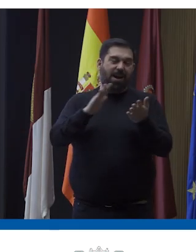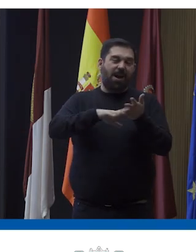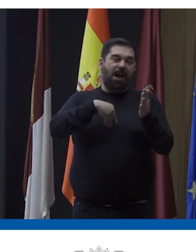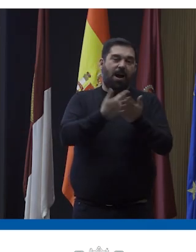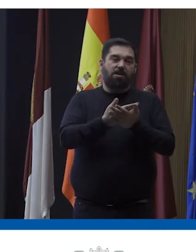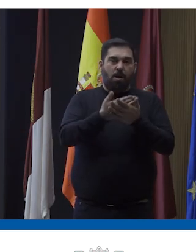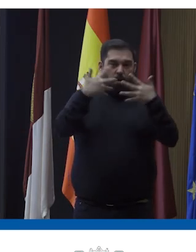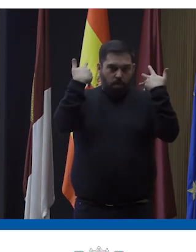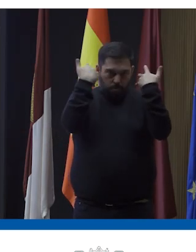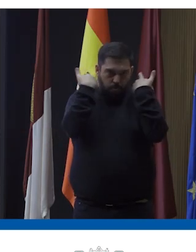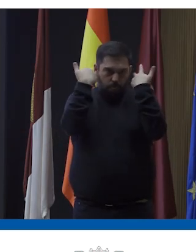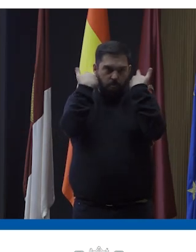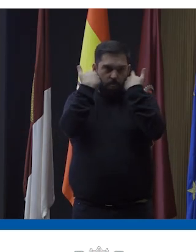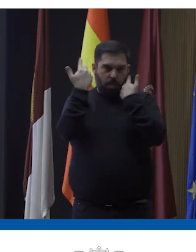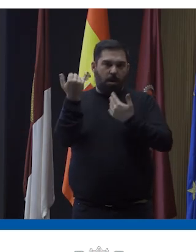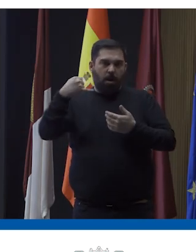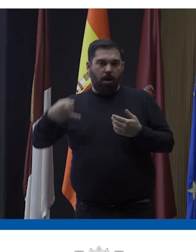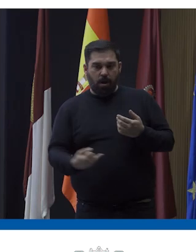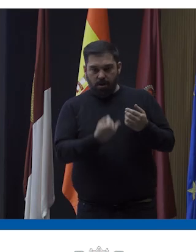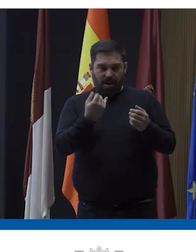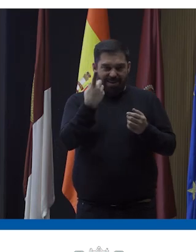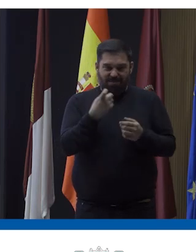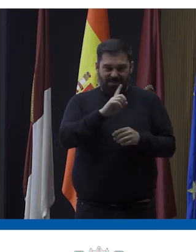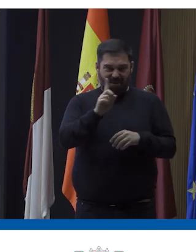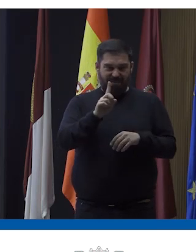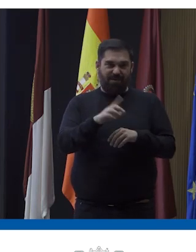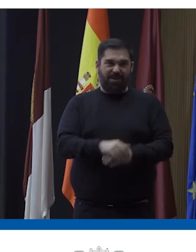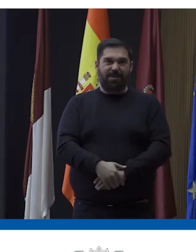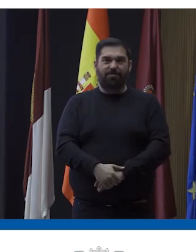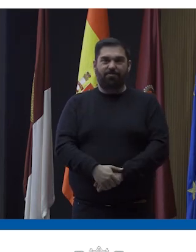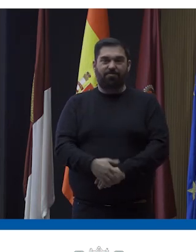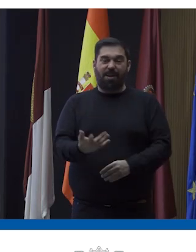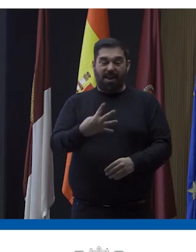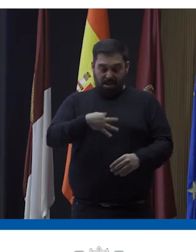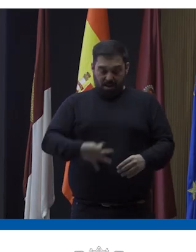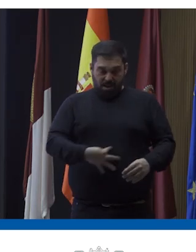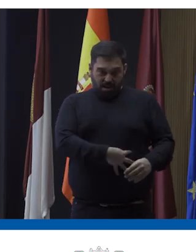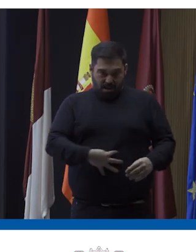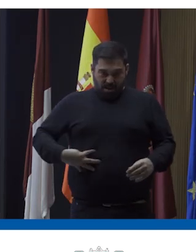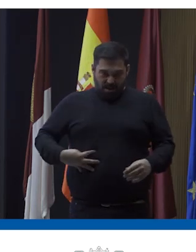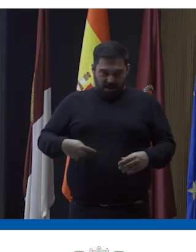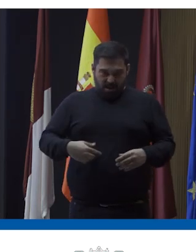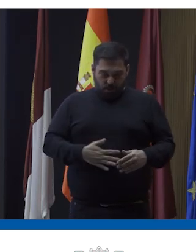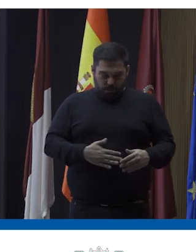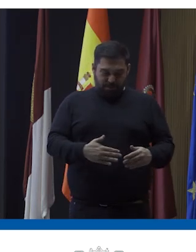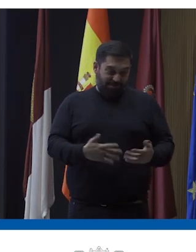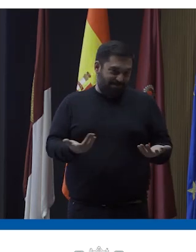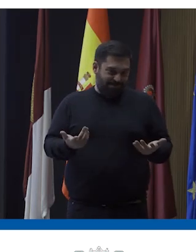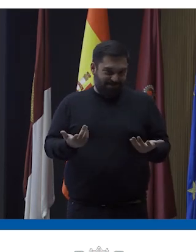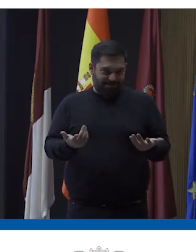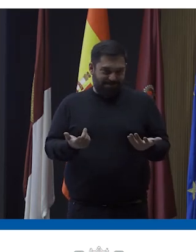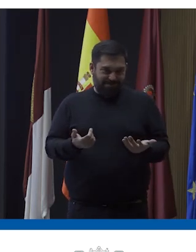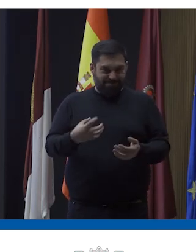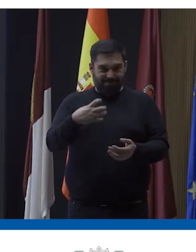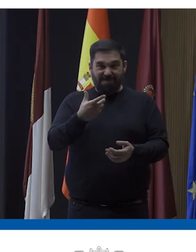y sudar, porque no sé, para la tableta de chocolate no sale. Esto es